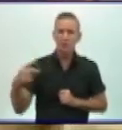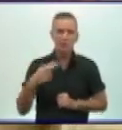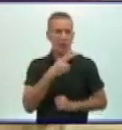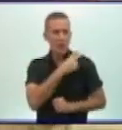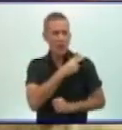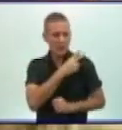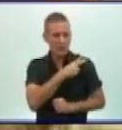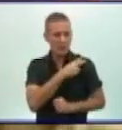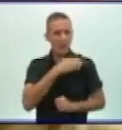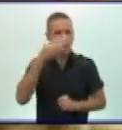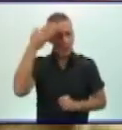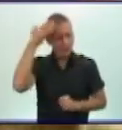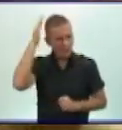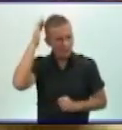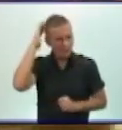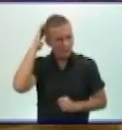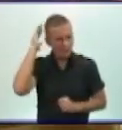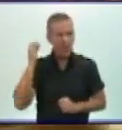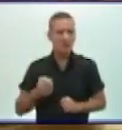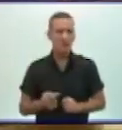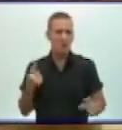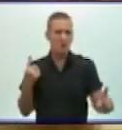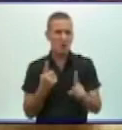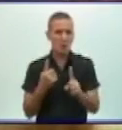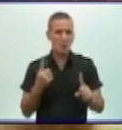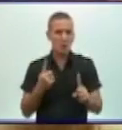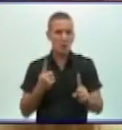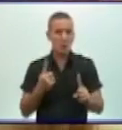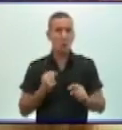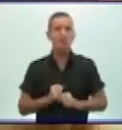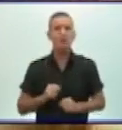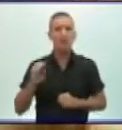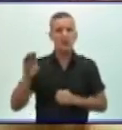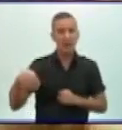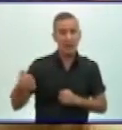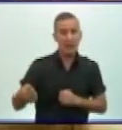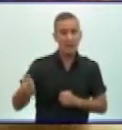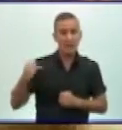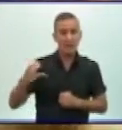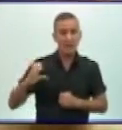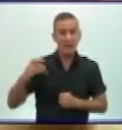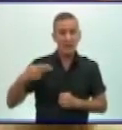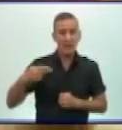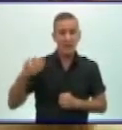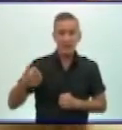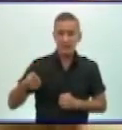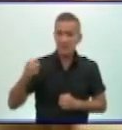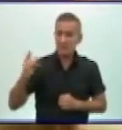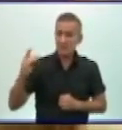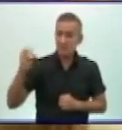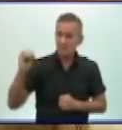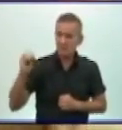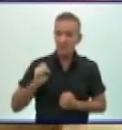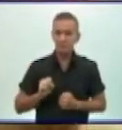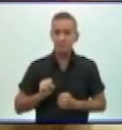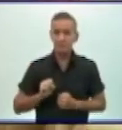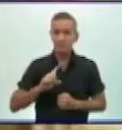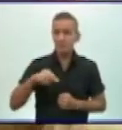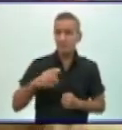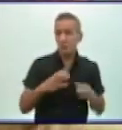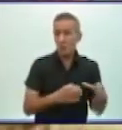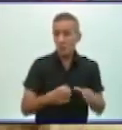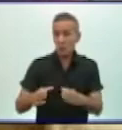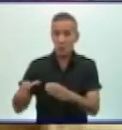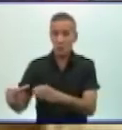las dictaduras, esencialmente contra la dictadura de Geraldo Machado. Después viene un hecho trascendental para la vida de Mella. Mella organiza el